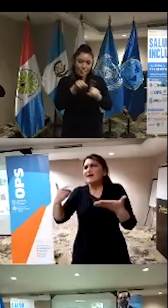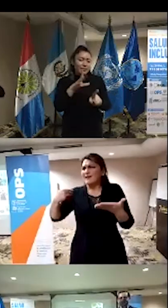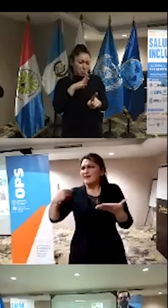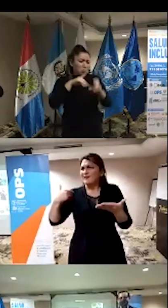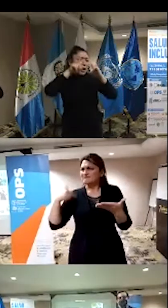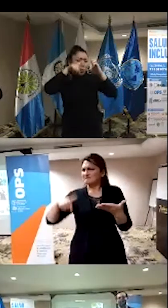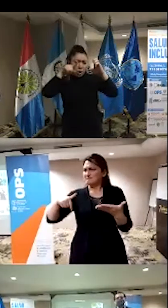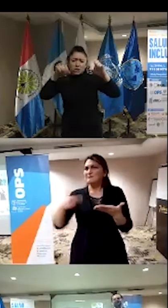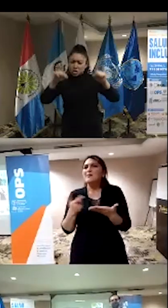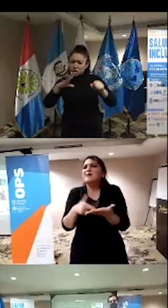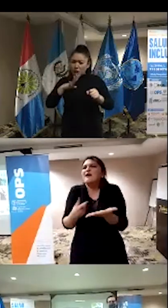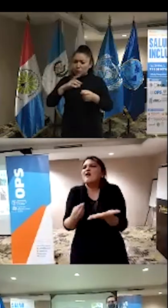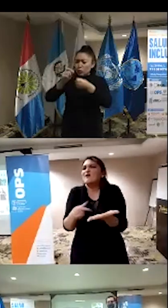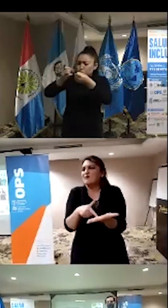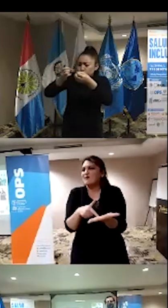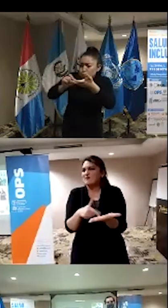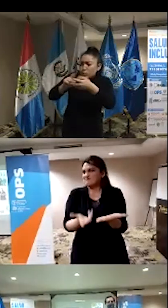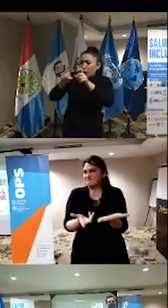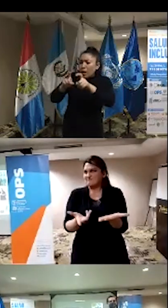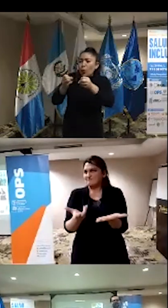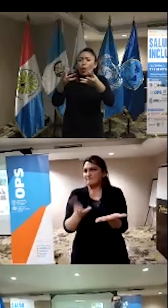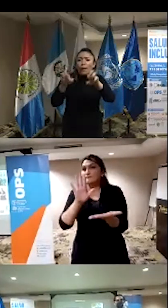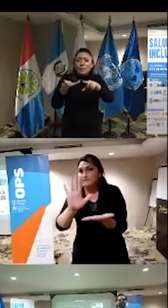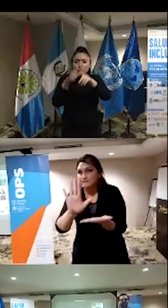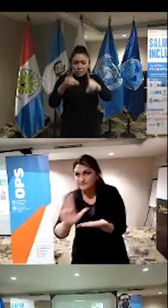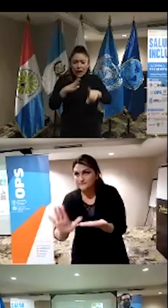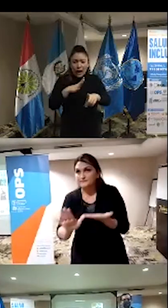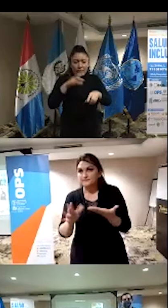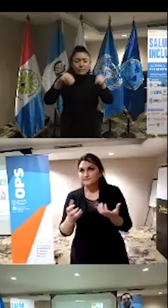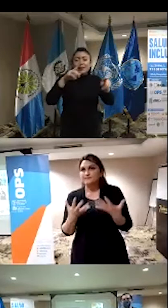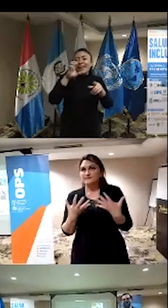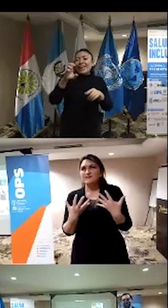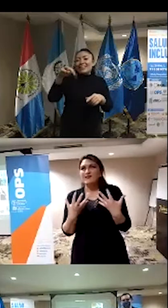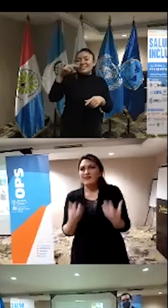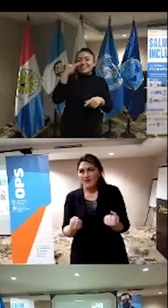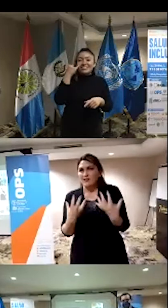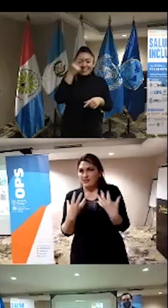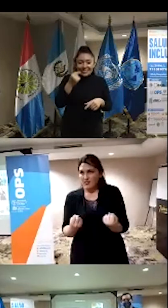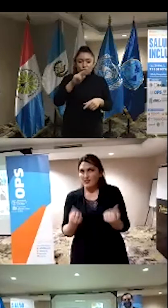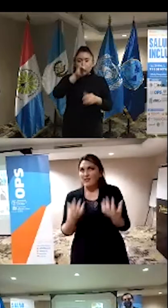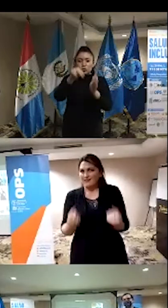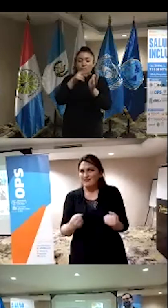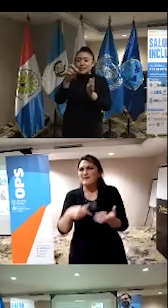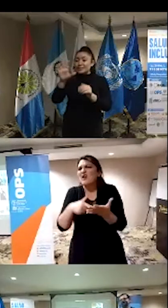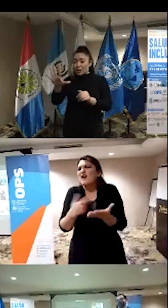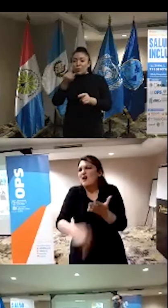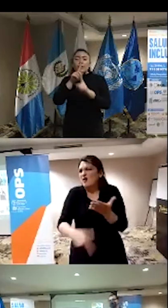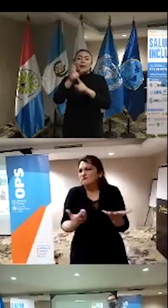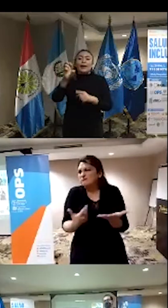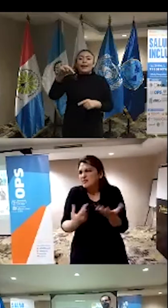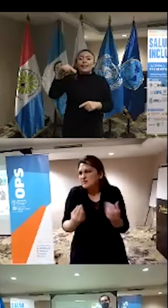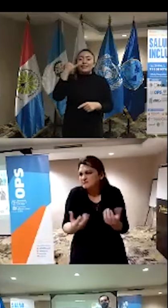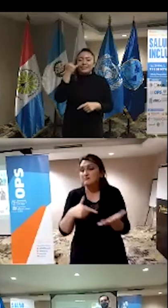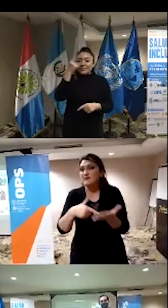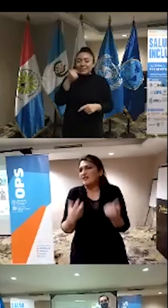encuestas, tenemos específicamente en discapacidad la ENDIS 2005 y la ENDIS 2016. Es hasta el año